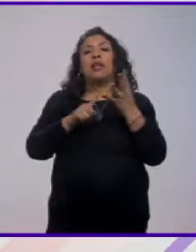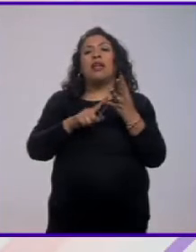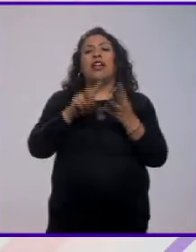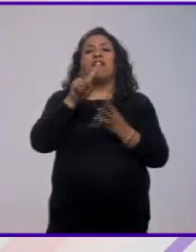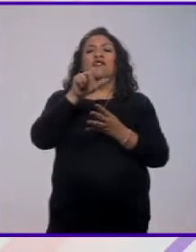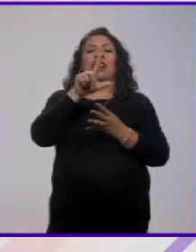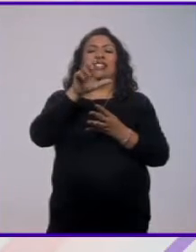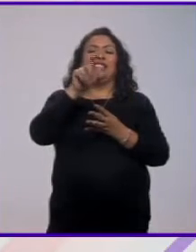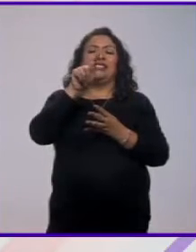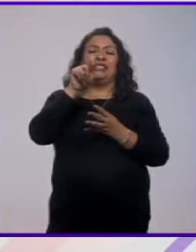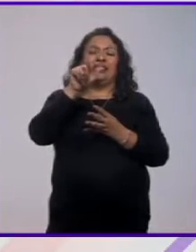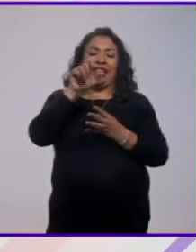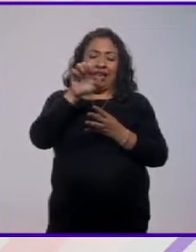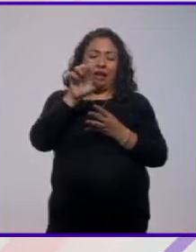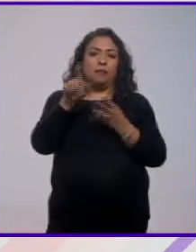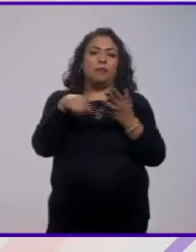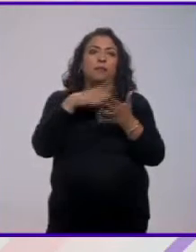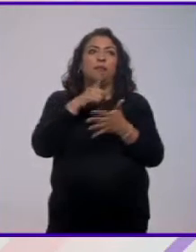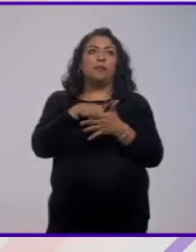Ballesté, Enrique Ballesté,